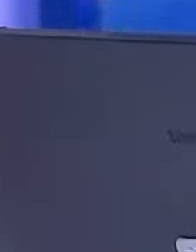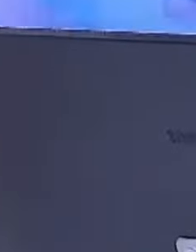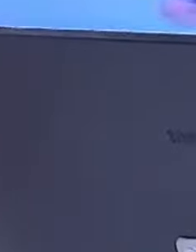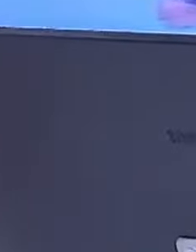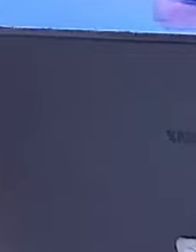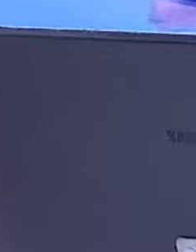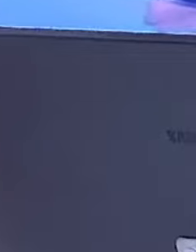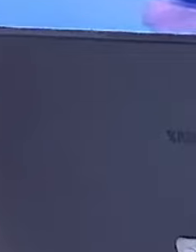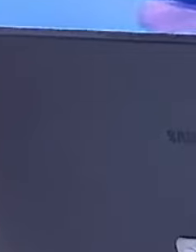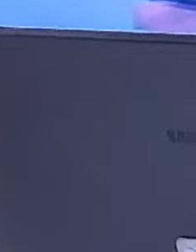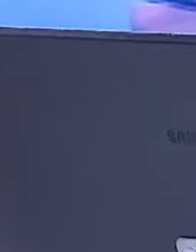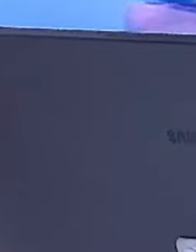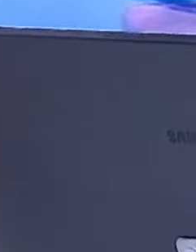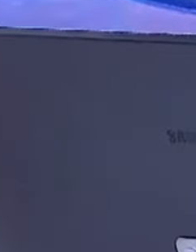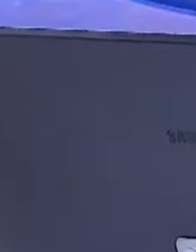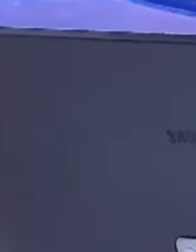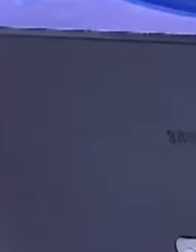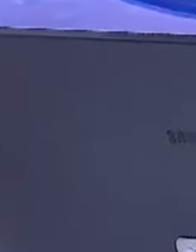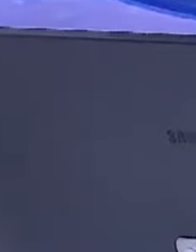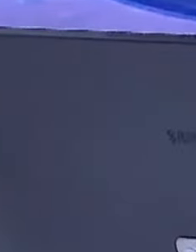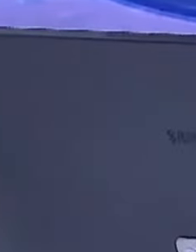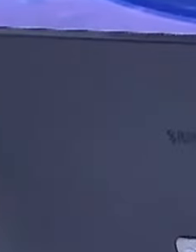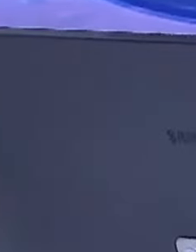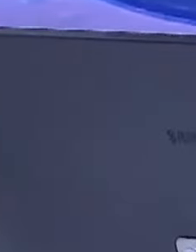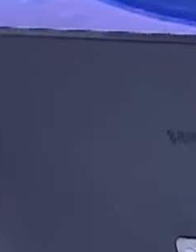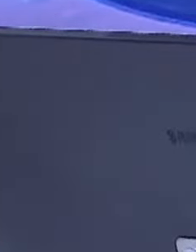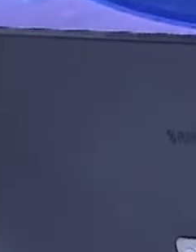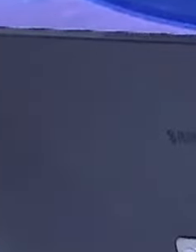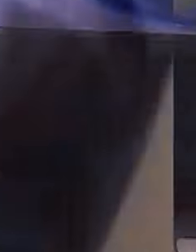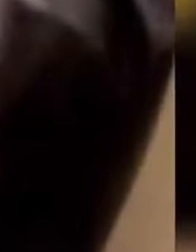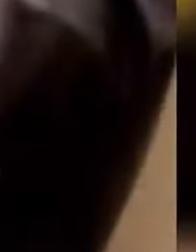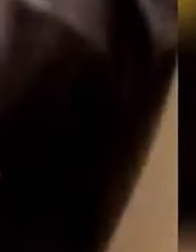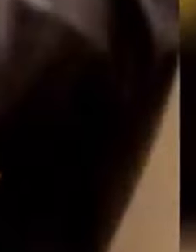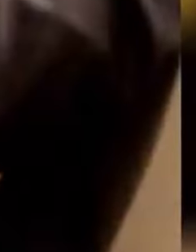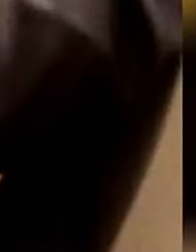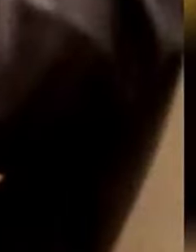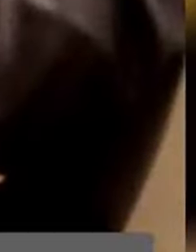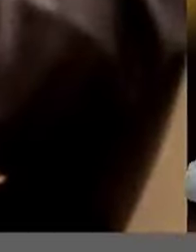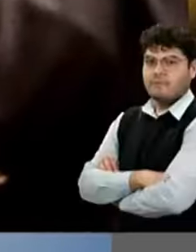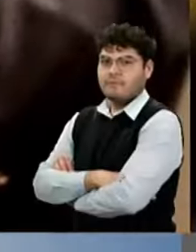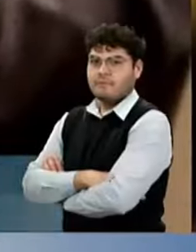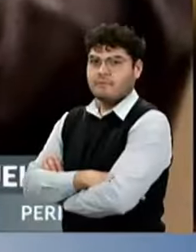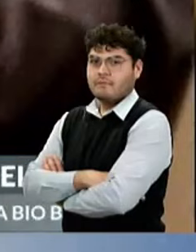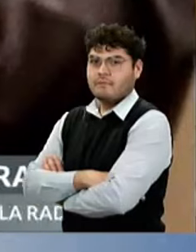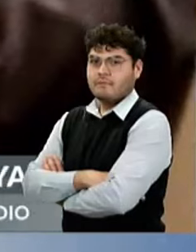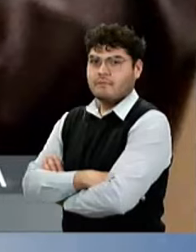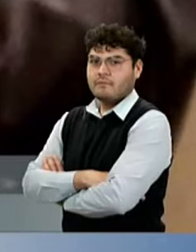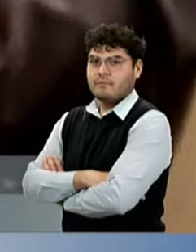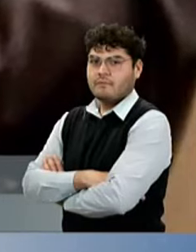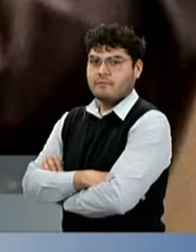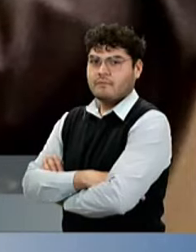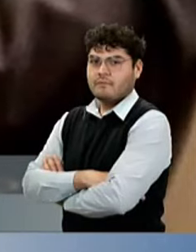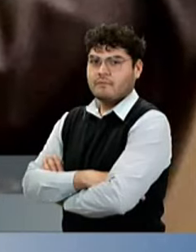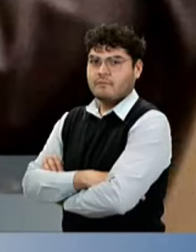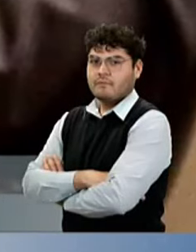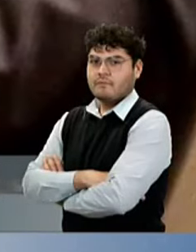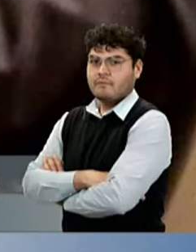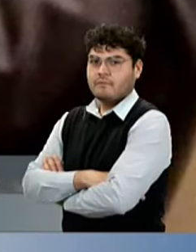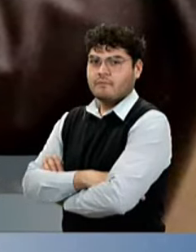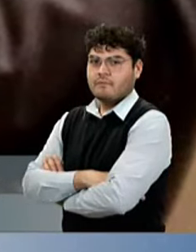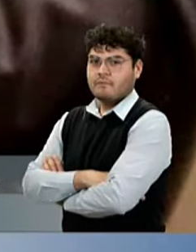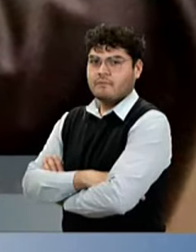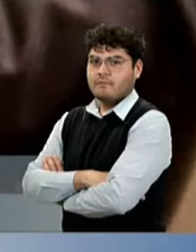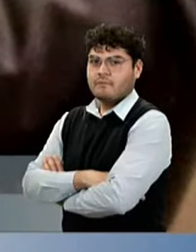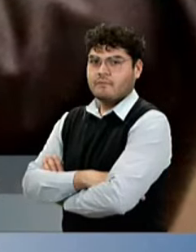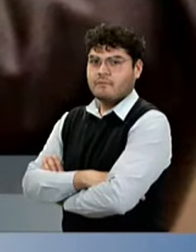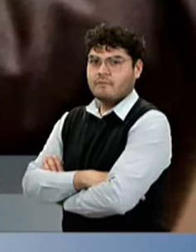caso. Miguel Ángel Araya, buenos días. Muy buenos días, Katy, muy buenos días, Tomás. Claro, porque esta tarde, a eso de las 3:30